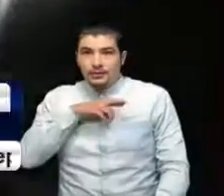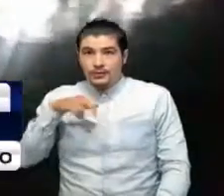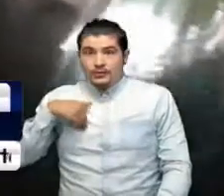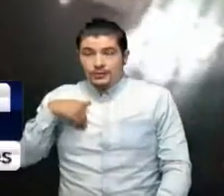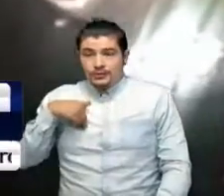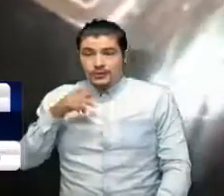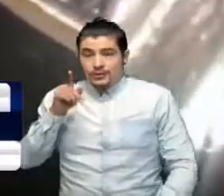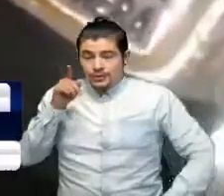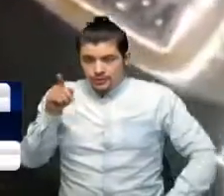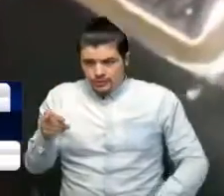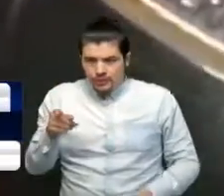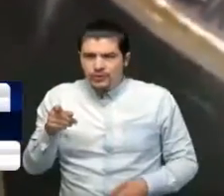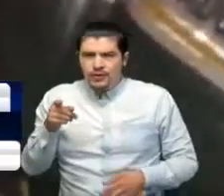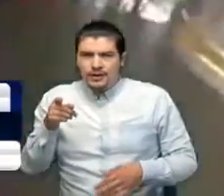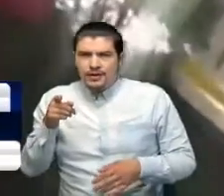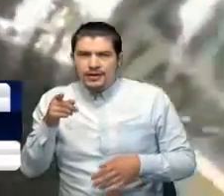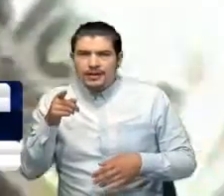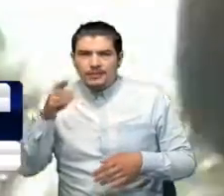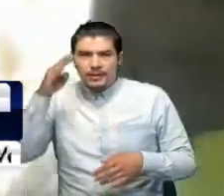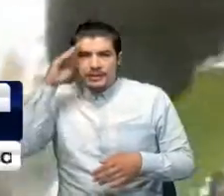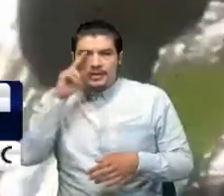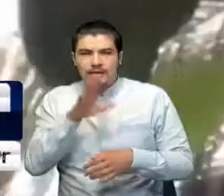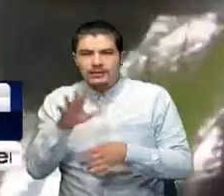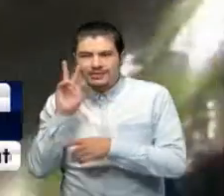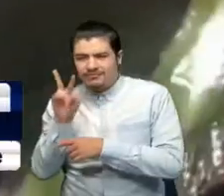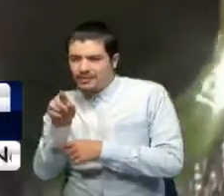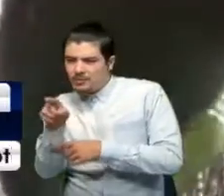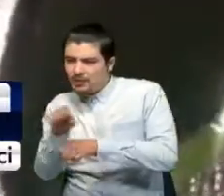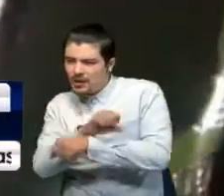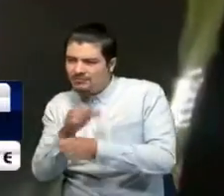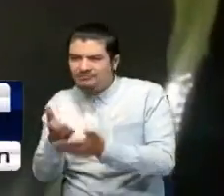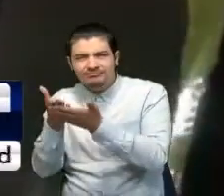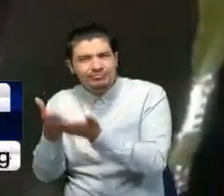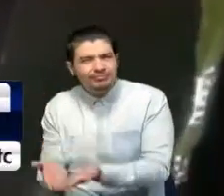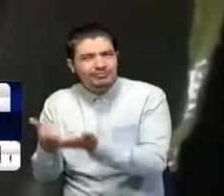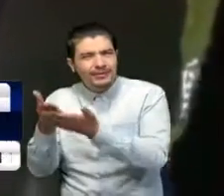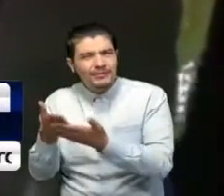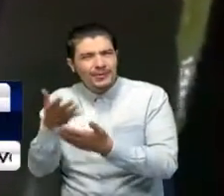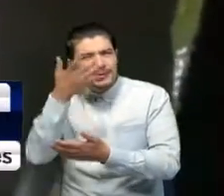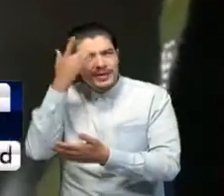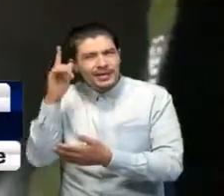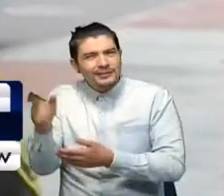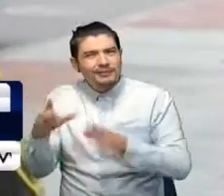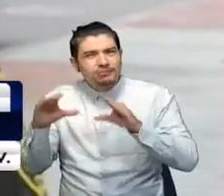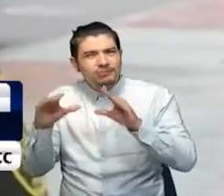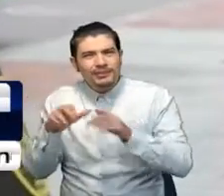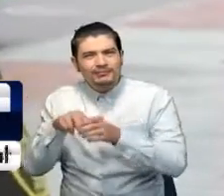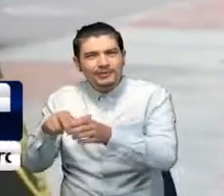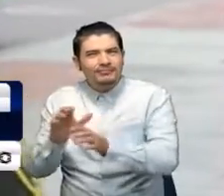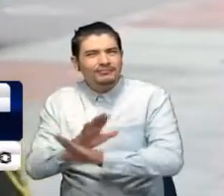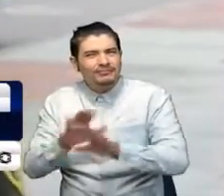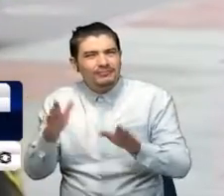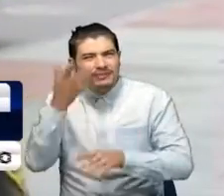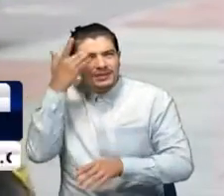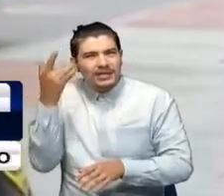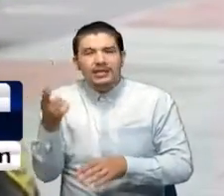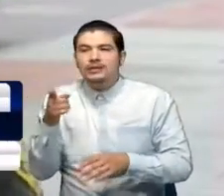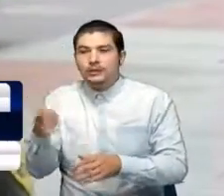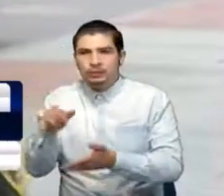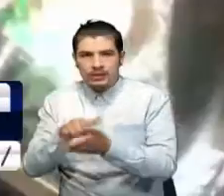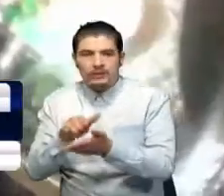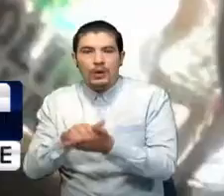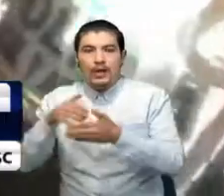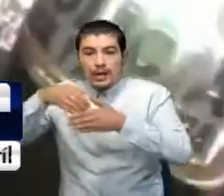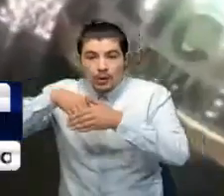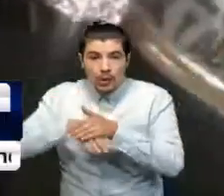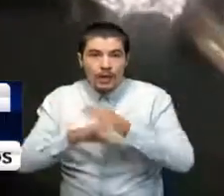policías realizan los procedimientos, pudimos encontrar que estaban escondidos dentro de los colchones una gran cantidad de cajetillas